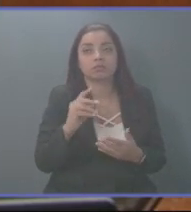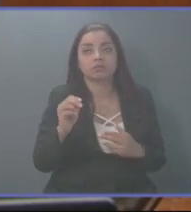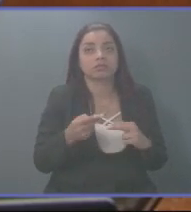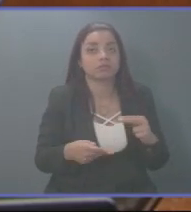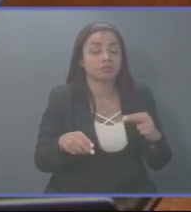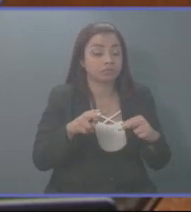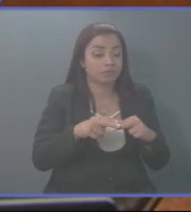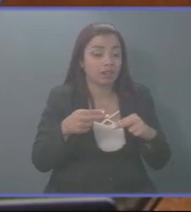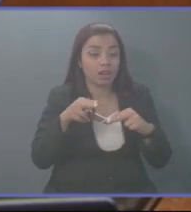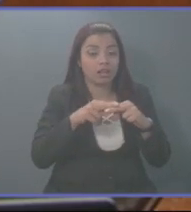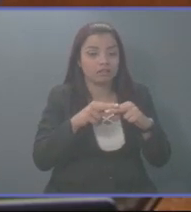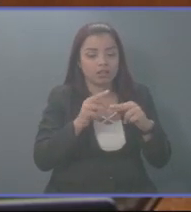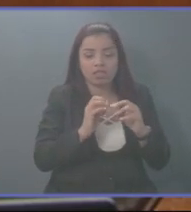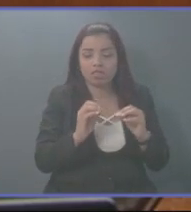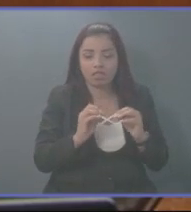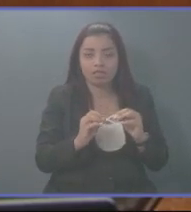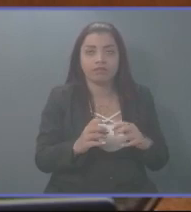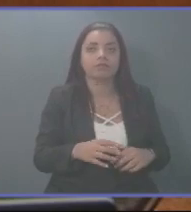interés.